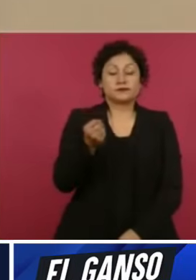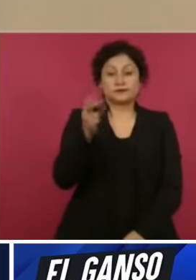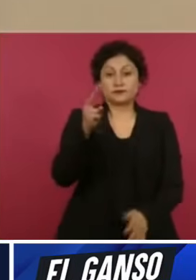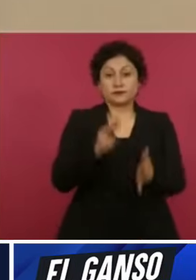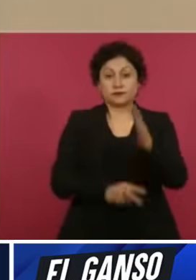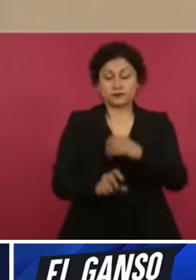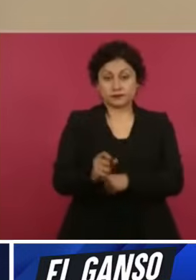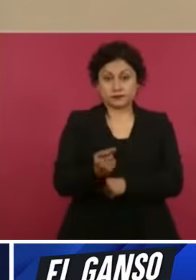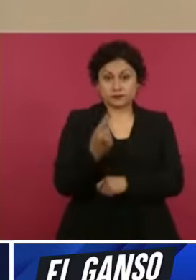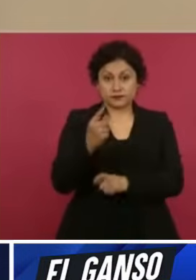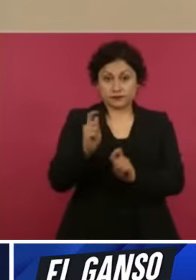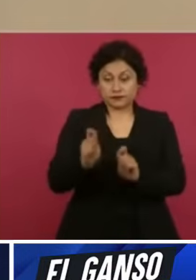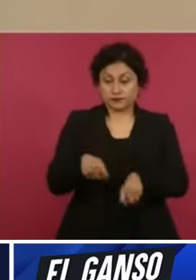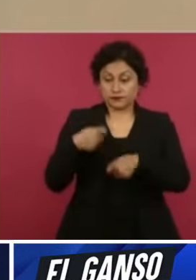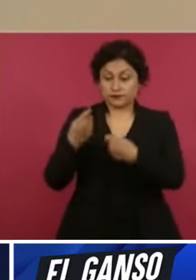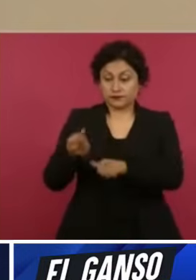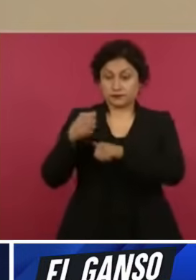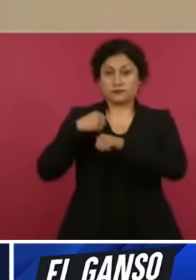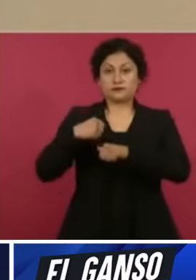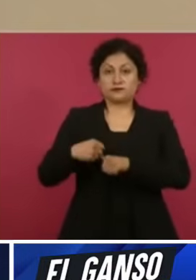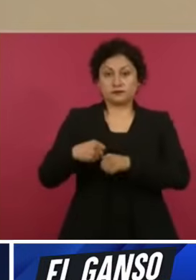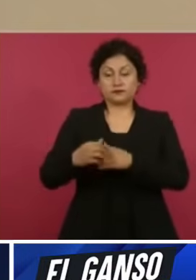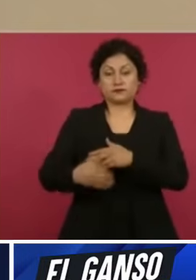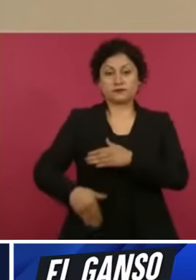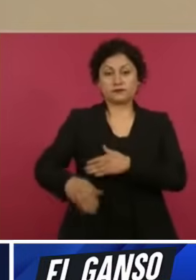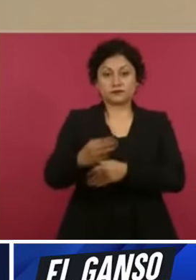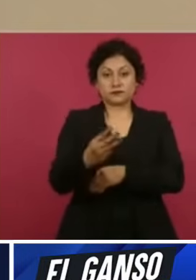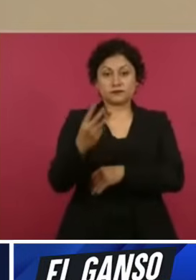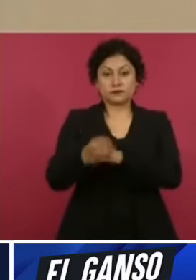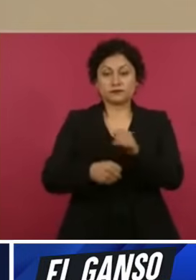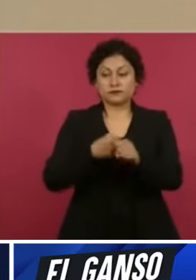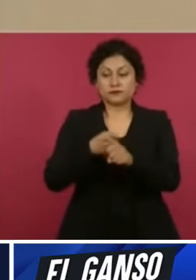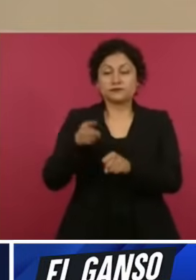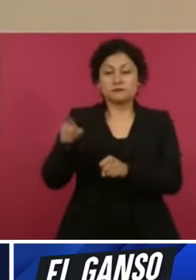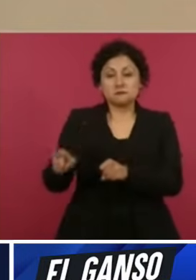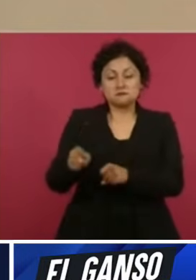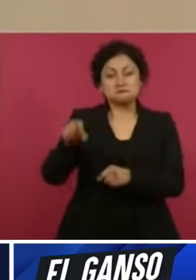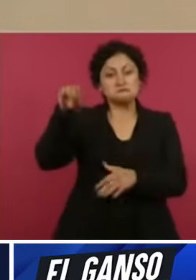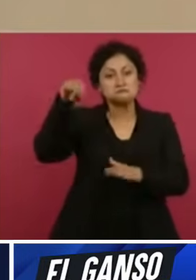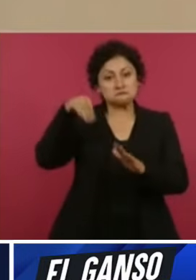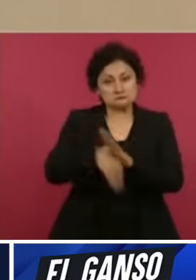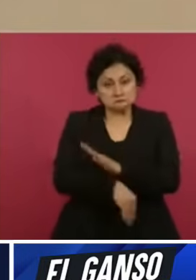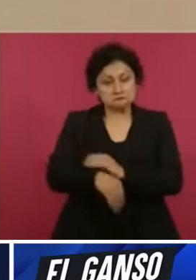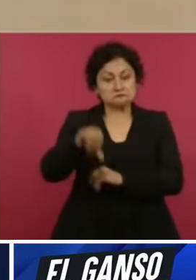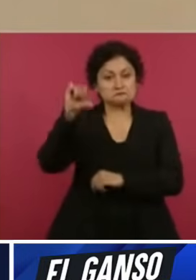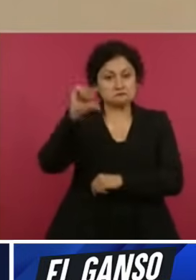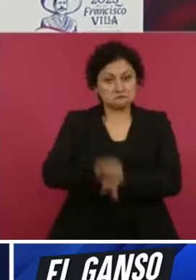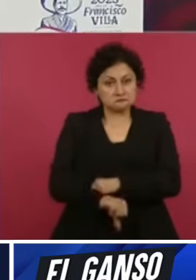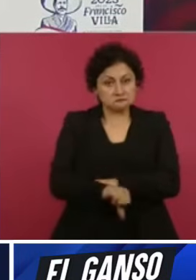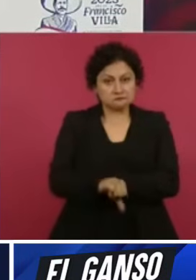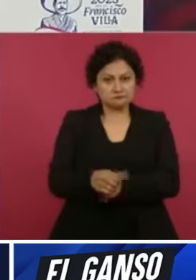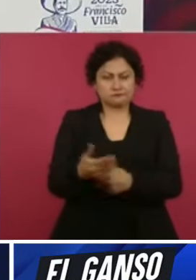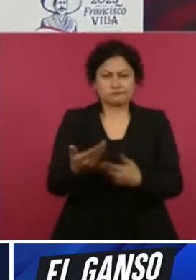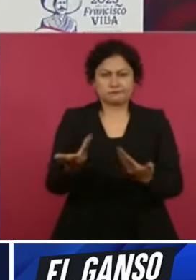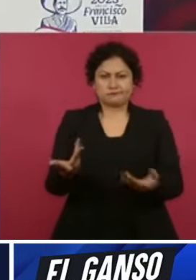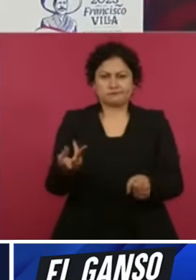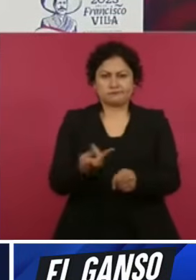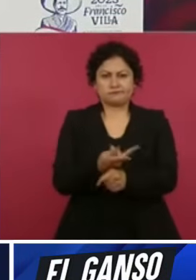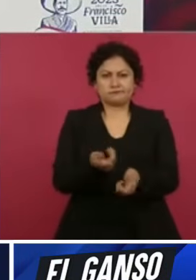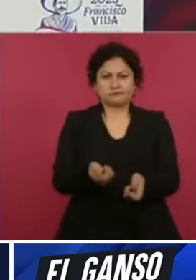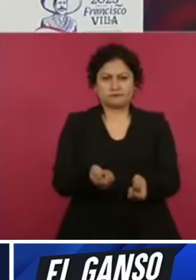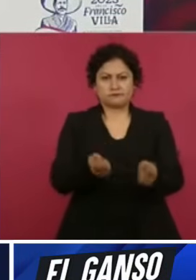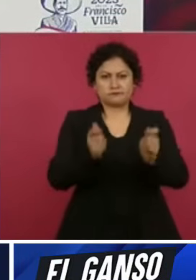2021 fecha en que los probó asumir el cargo sin aprobar los exámenes de control de